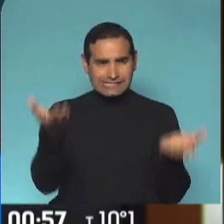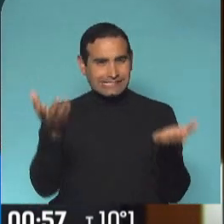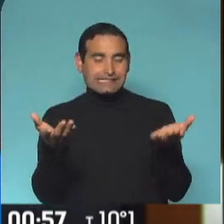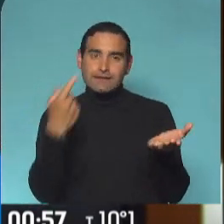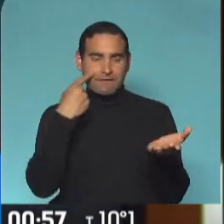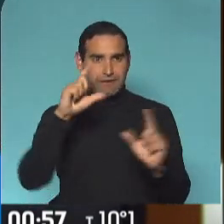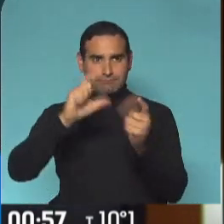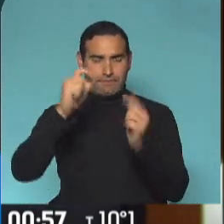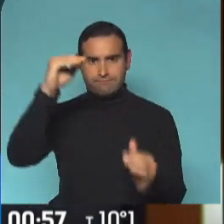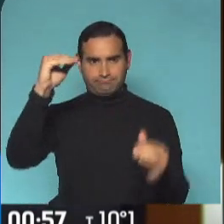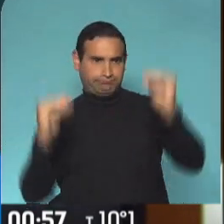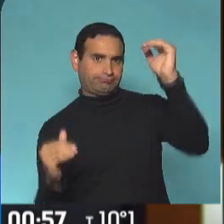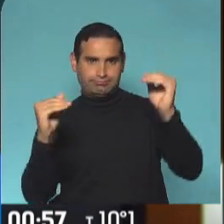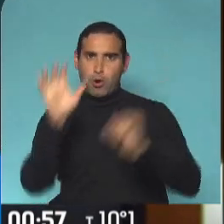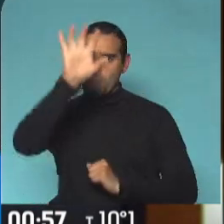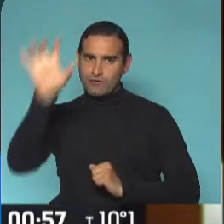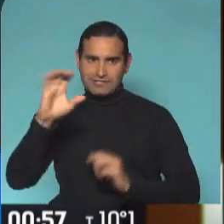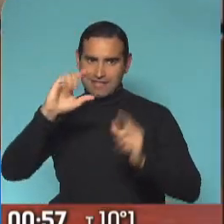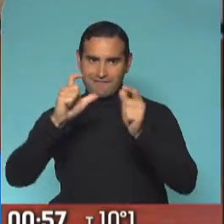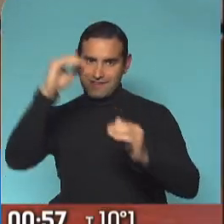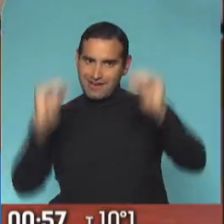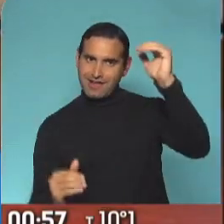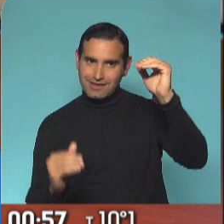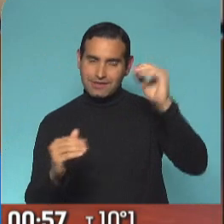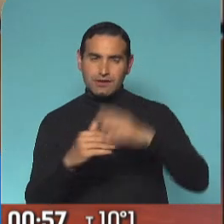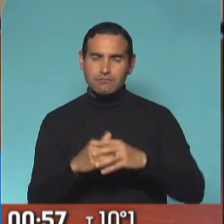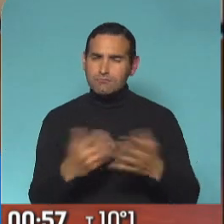esa disparidad en términos de las provincias. Ahora,